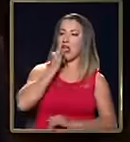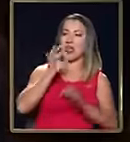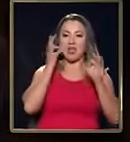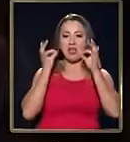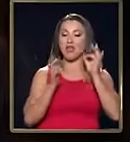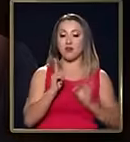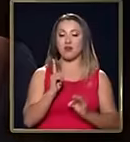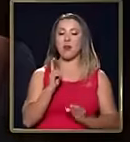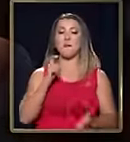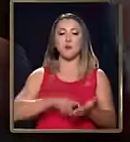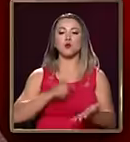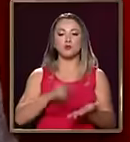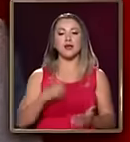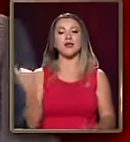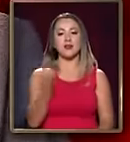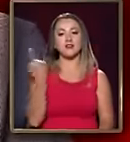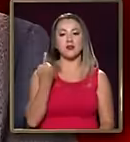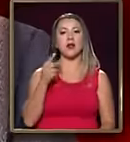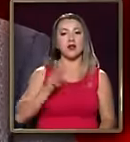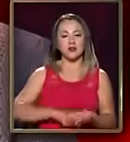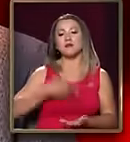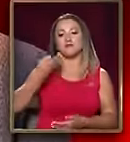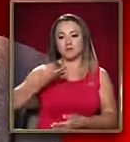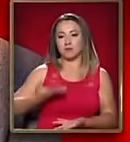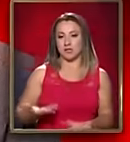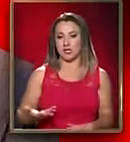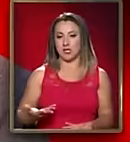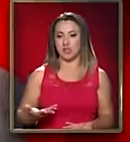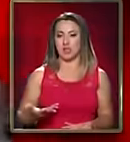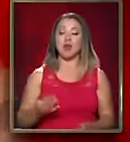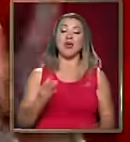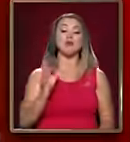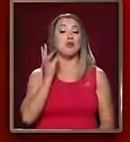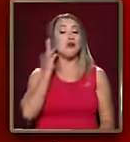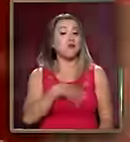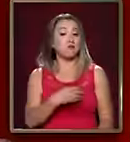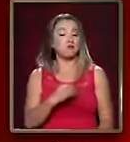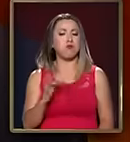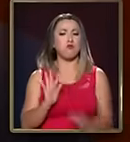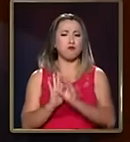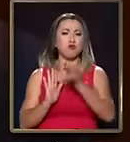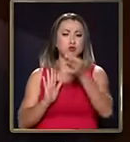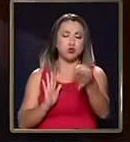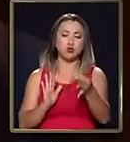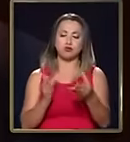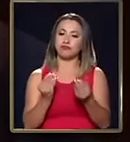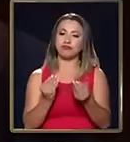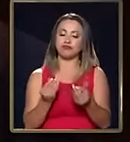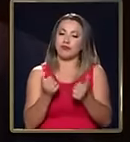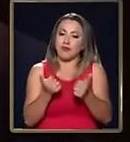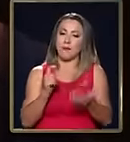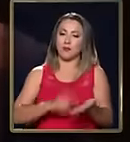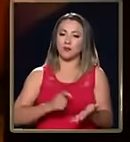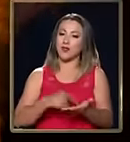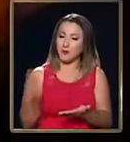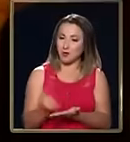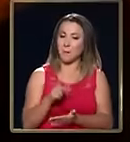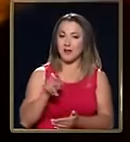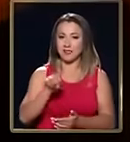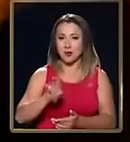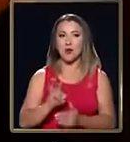es puntaje nacional. Sí. ¿Ah? Entonces, es una chica que tiene un futuro extraordinario y que estaba